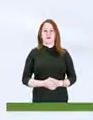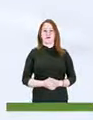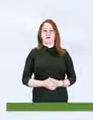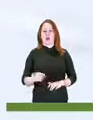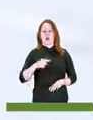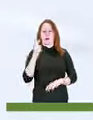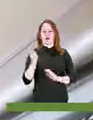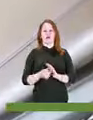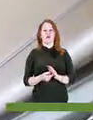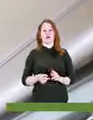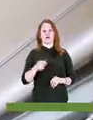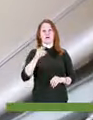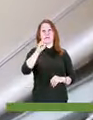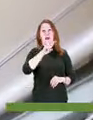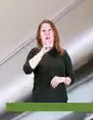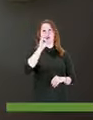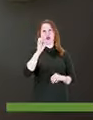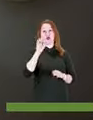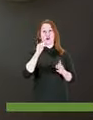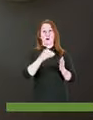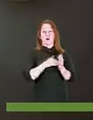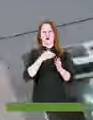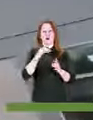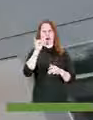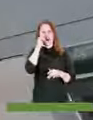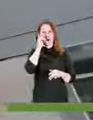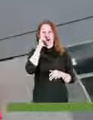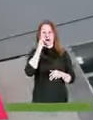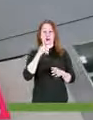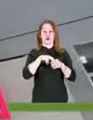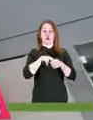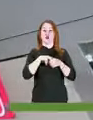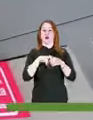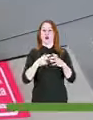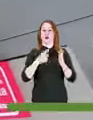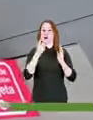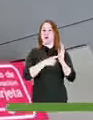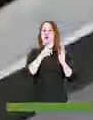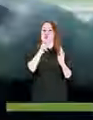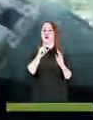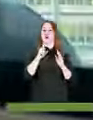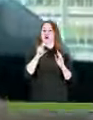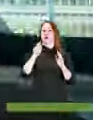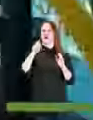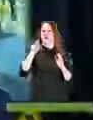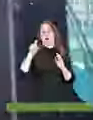Completamos 28.000 cámaras en buses, sumadas a las 1.065 cámaras en estaciones.